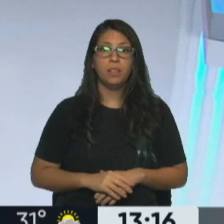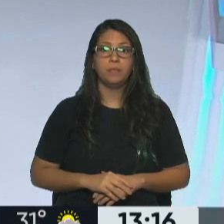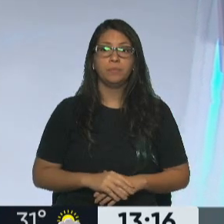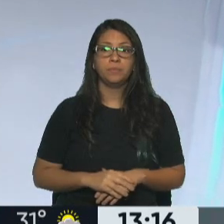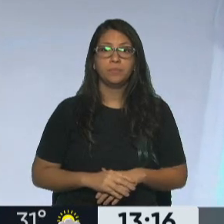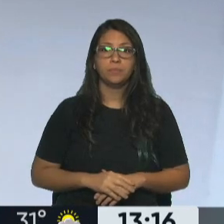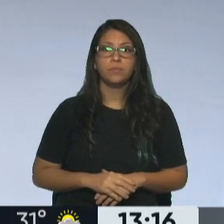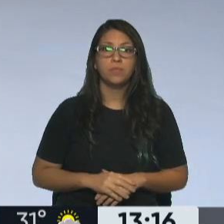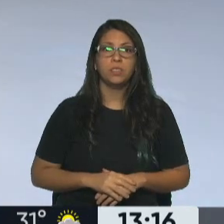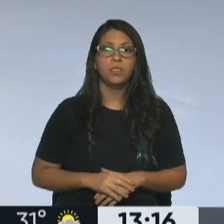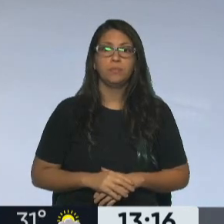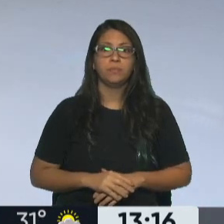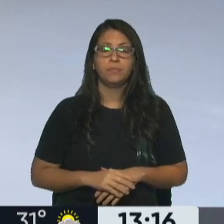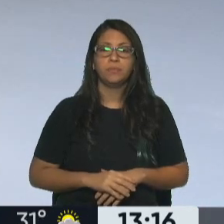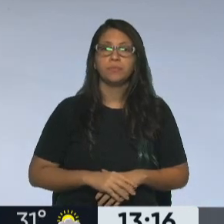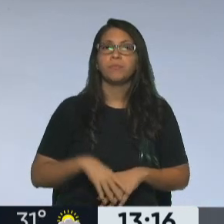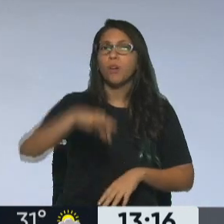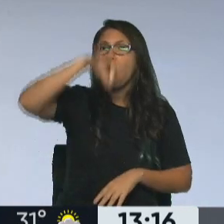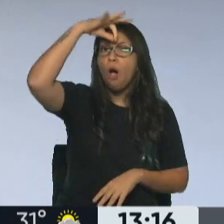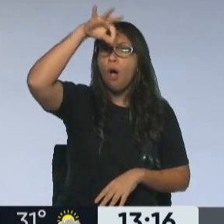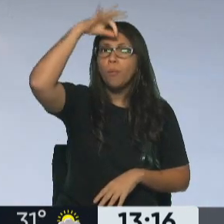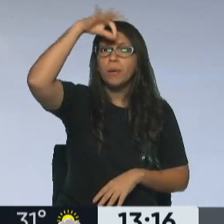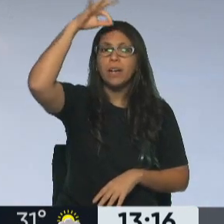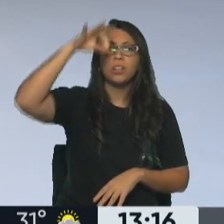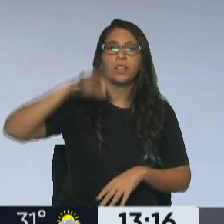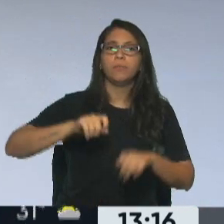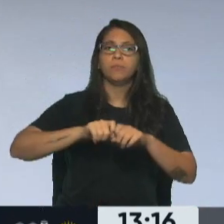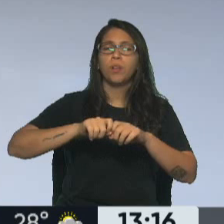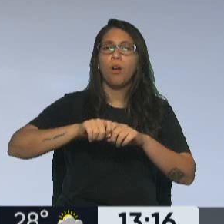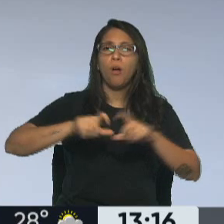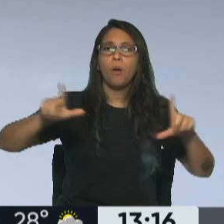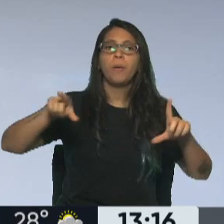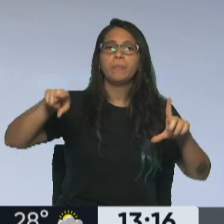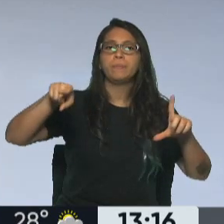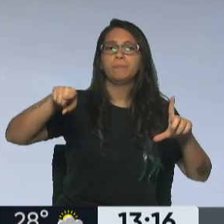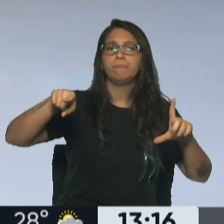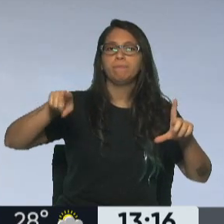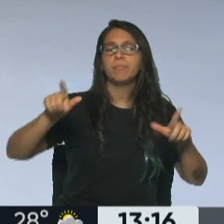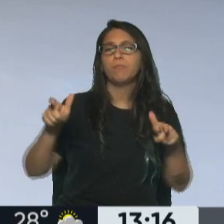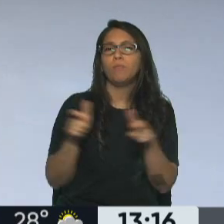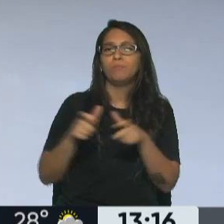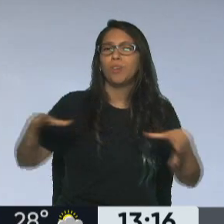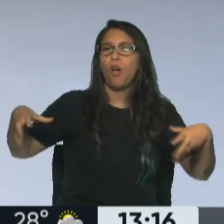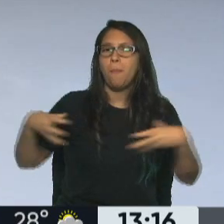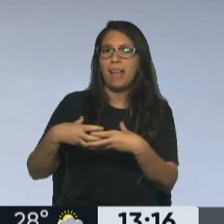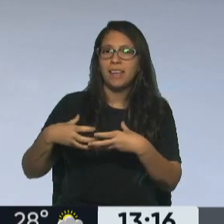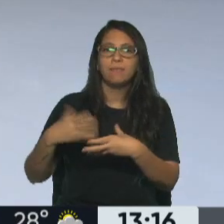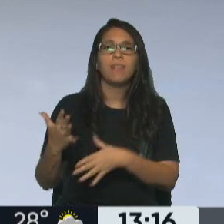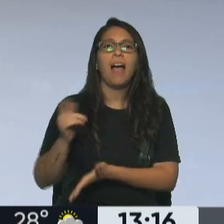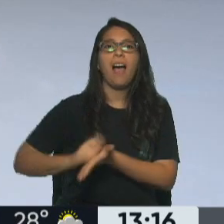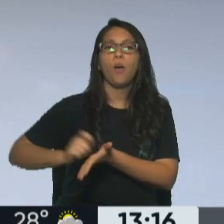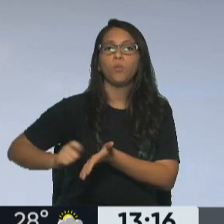vamos a hablar de teatro ahora una obra enorme que les vale premios a toda la compañía criolla el autor Emiliano